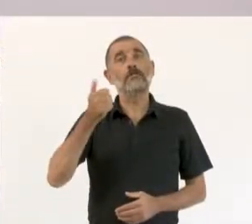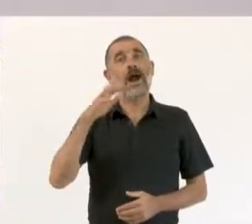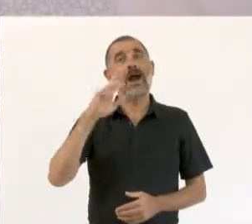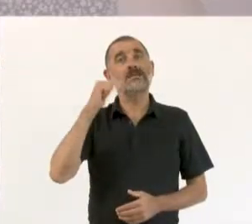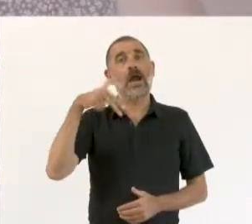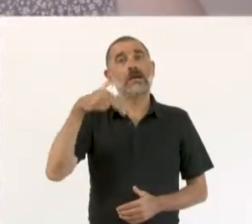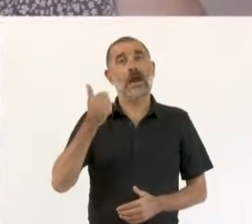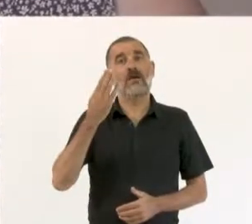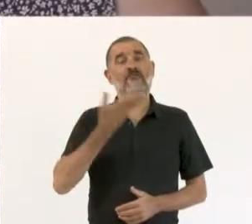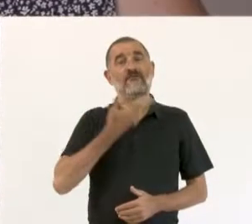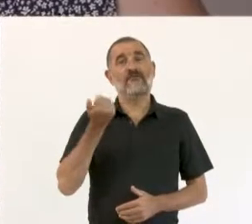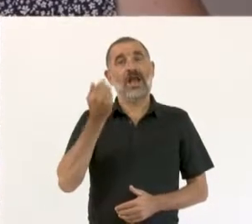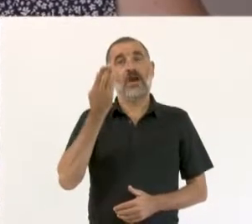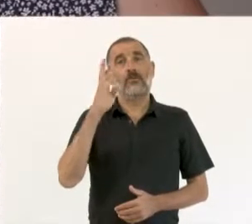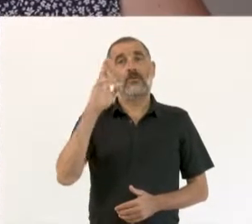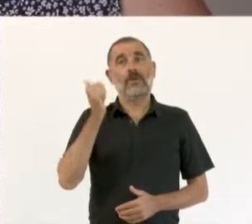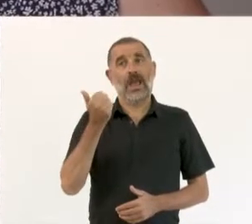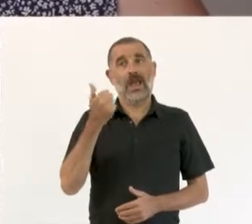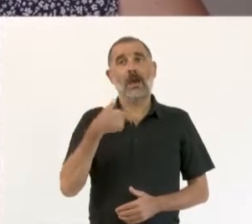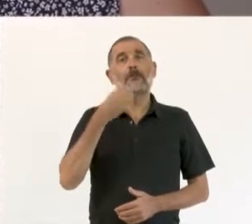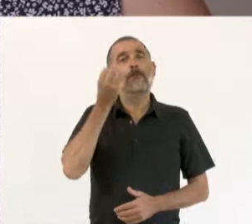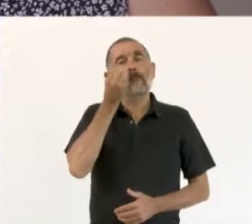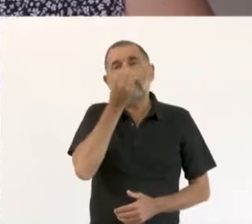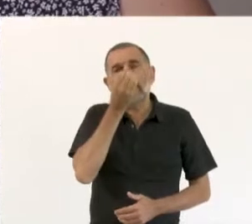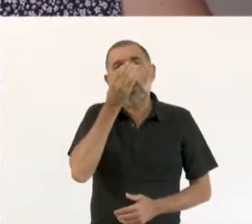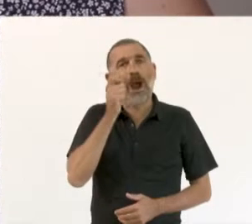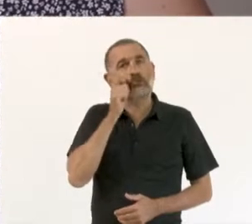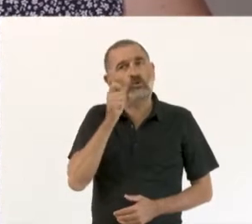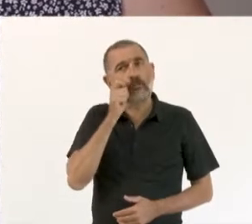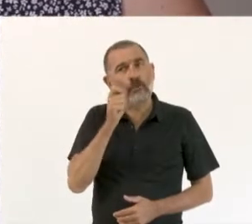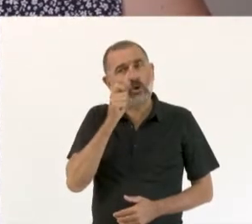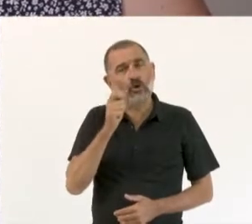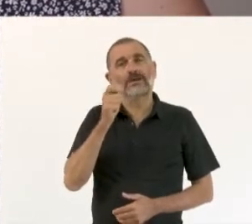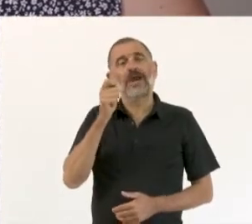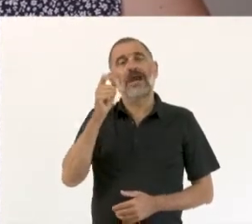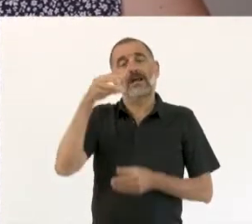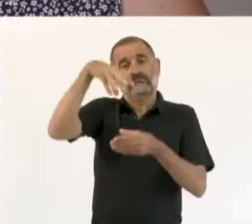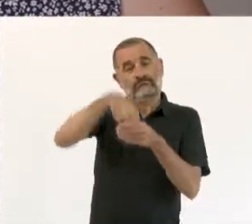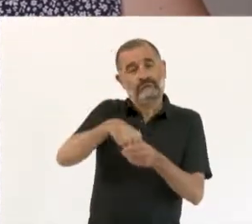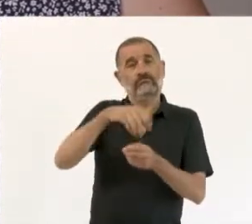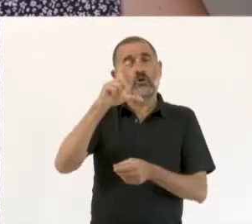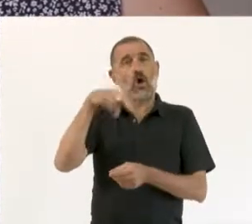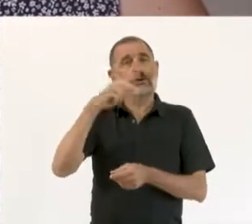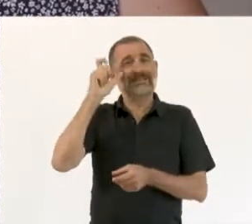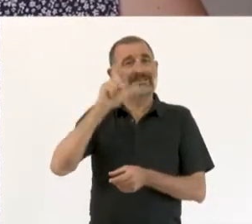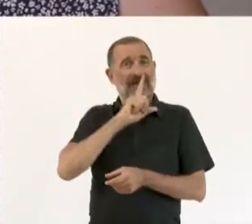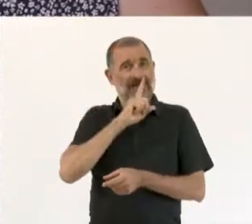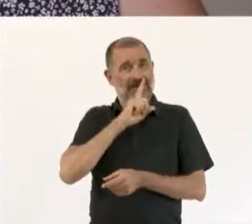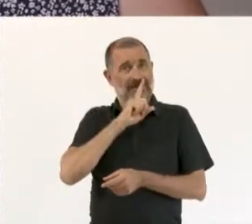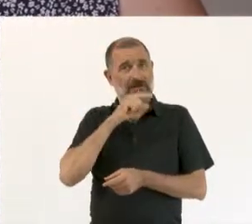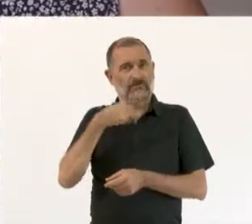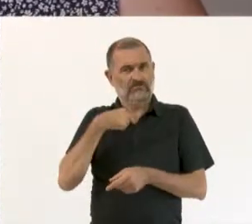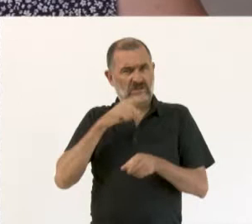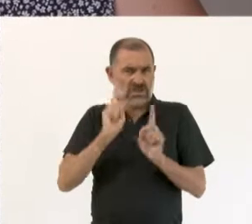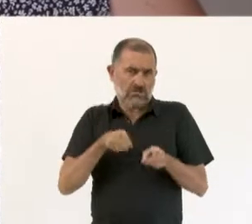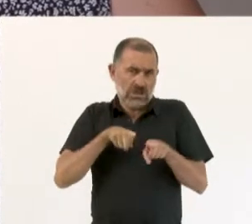Soy bioarqueóloga, investigadora de CONICET y docente de la Universidad Nacional de Córdoba, de la Cátedra de Antropología